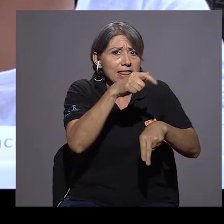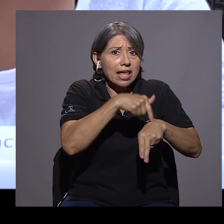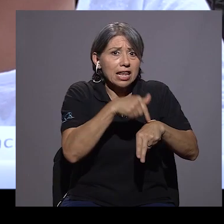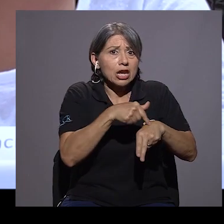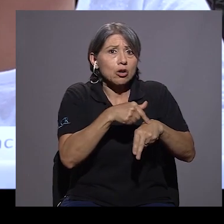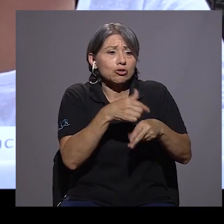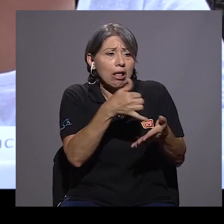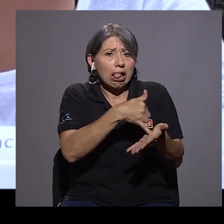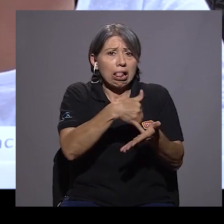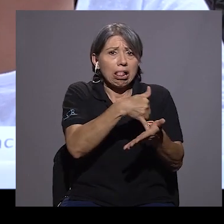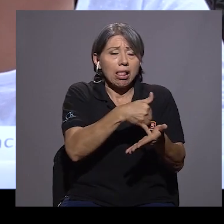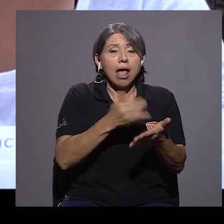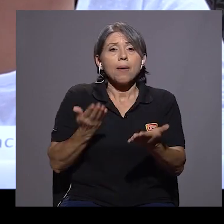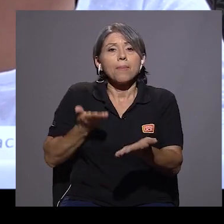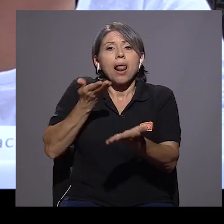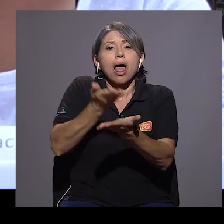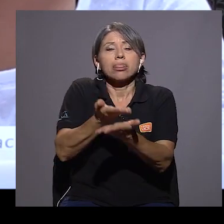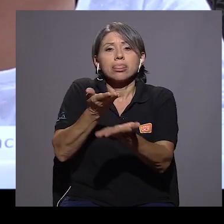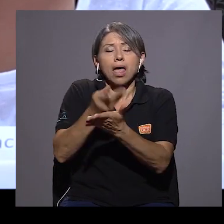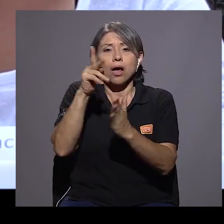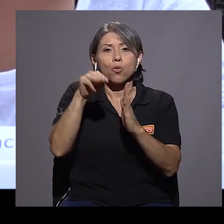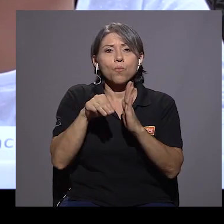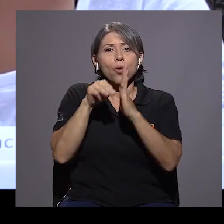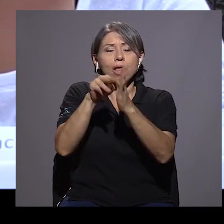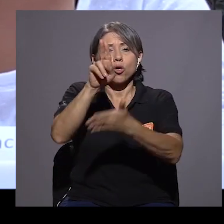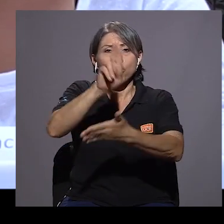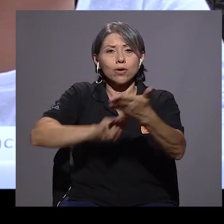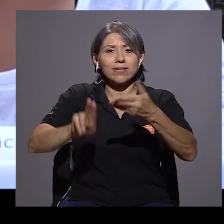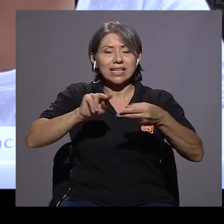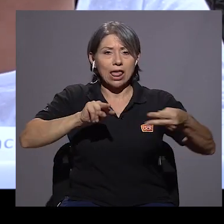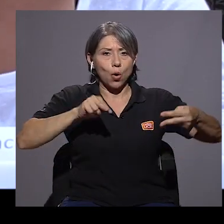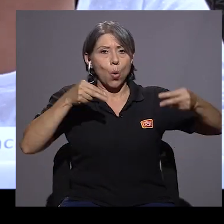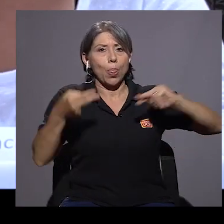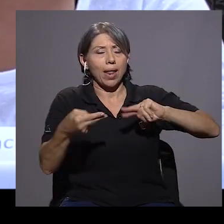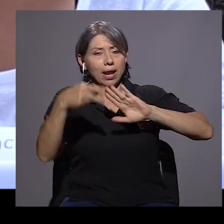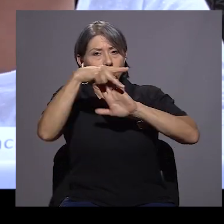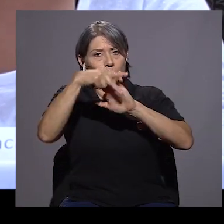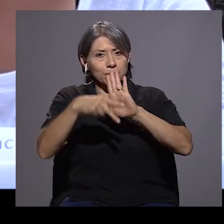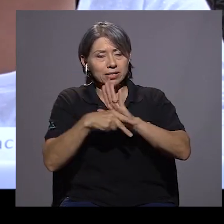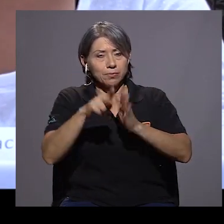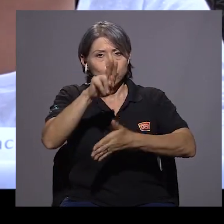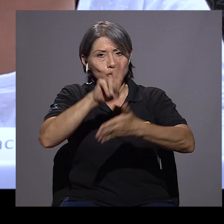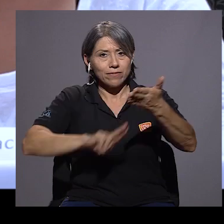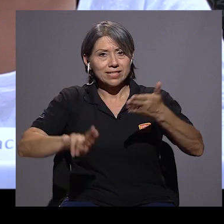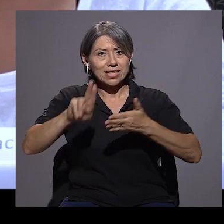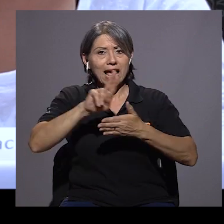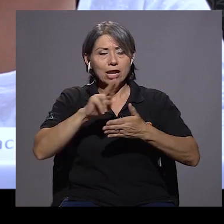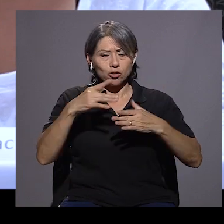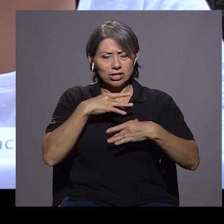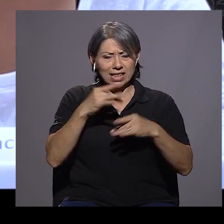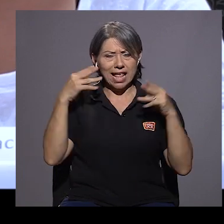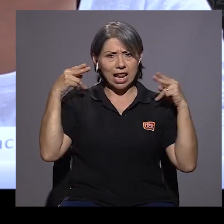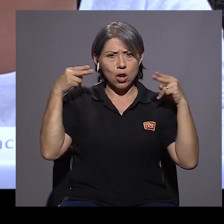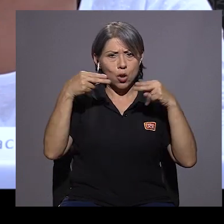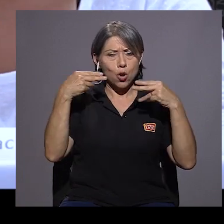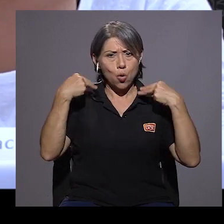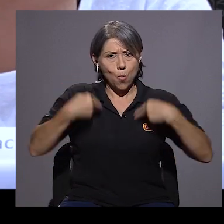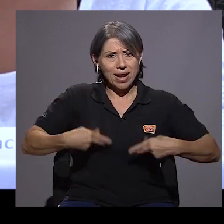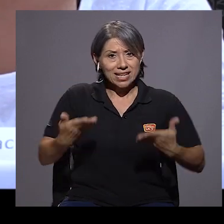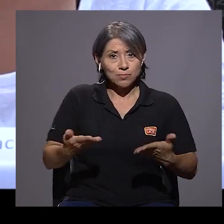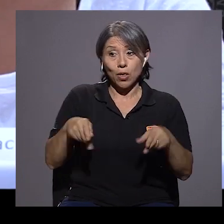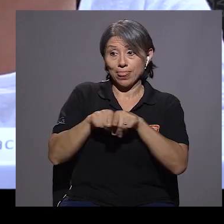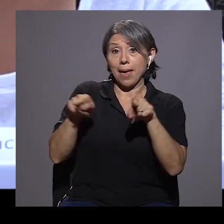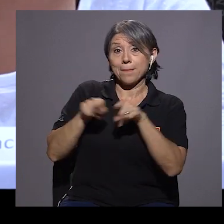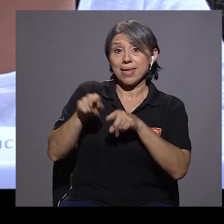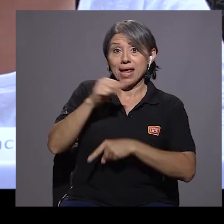interinos. Plantean, es decir, un modelo de universidad, y lo he dicho varias veces, contrario a los principios